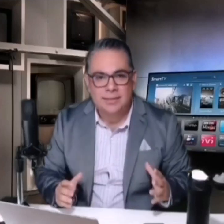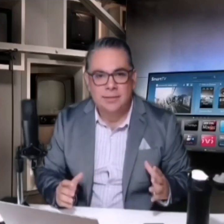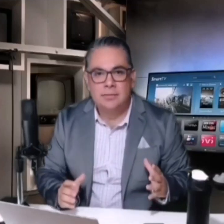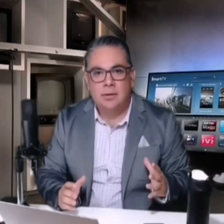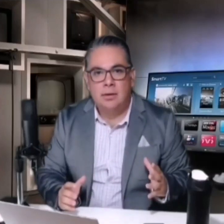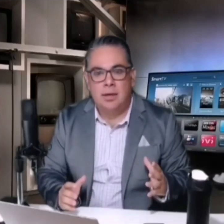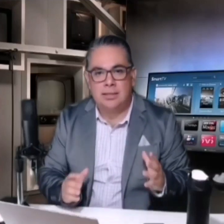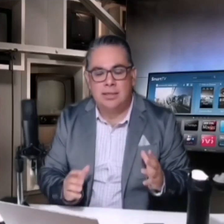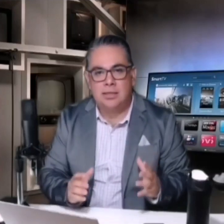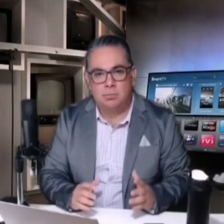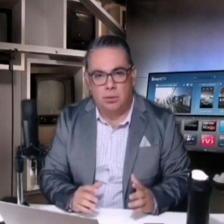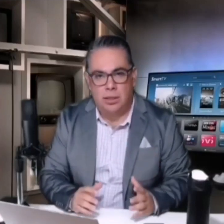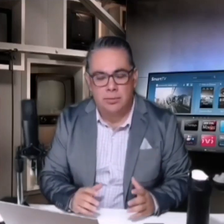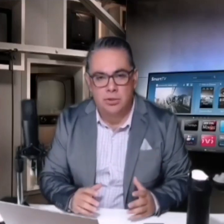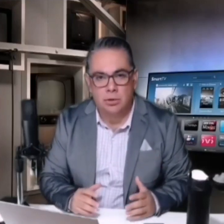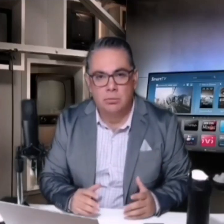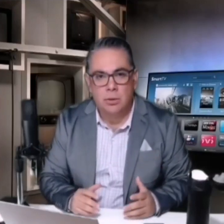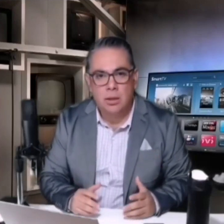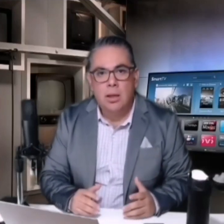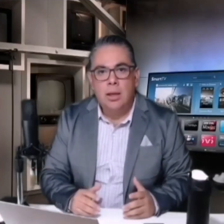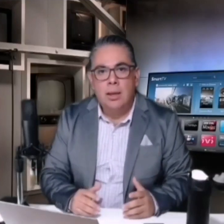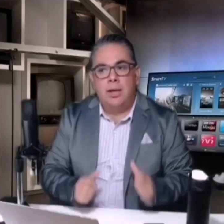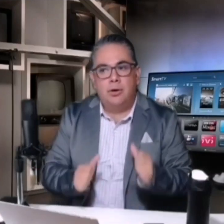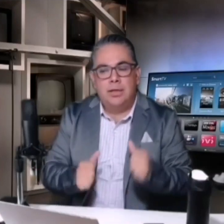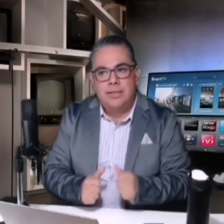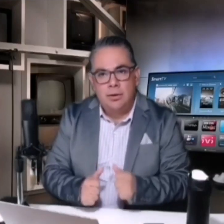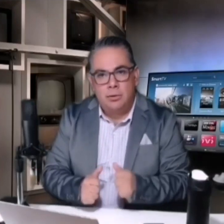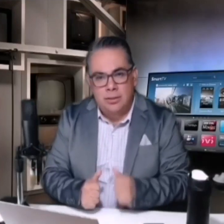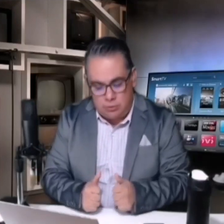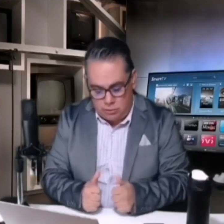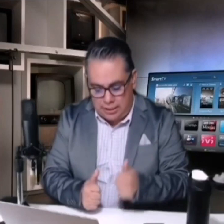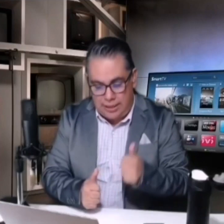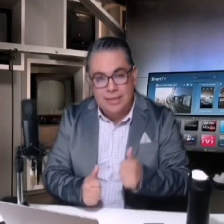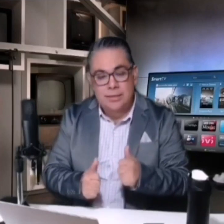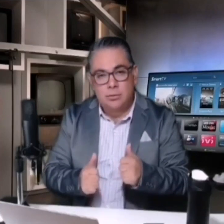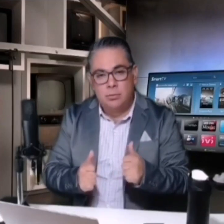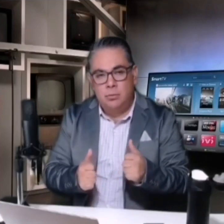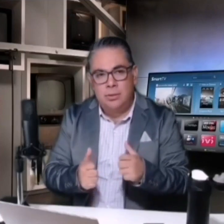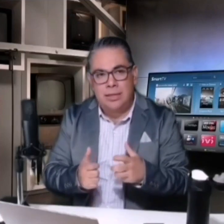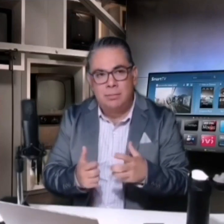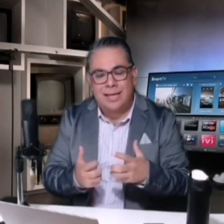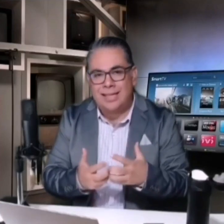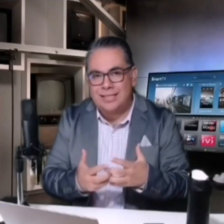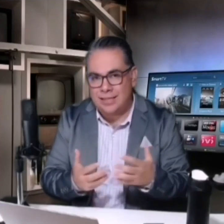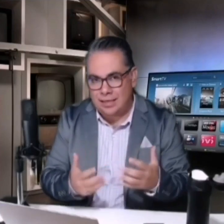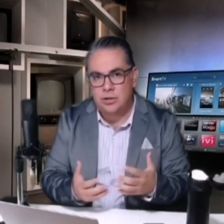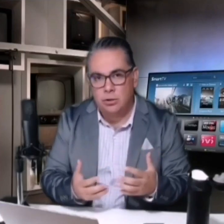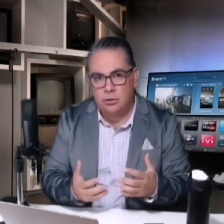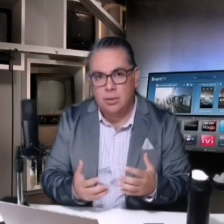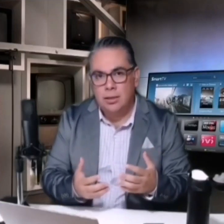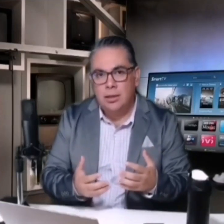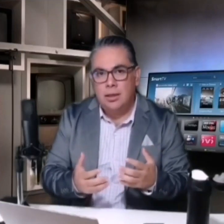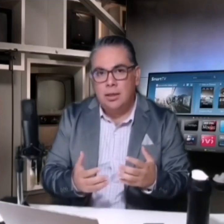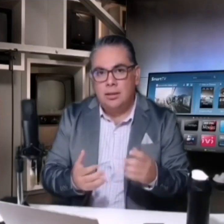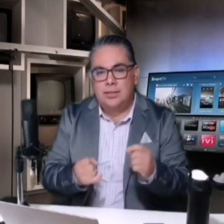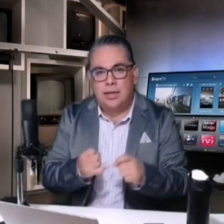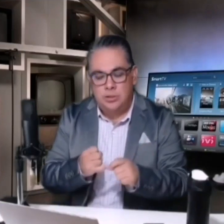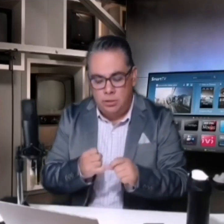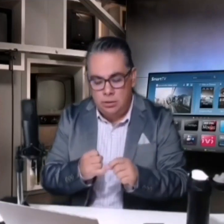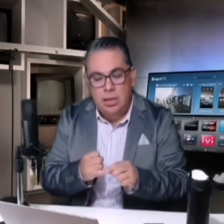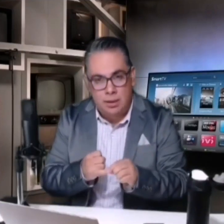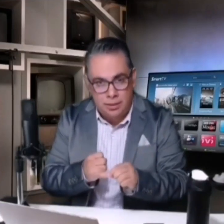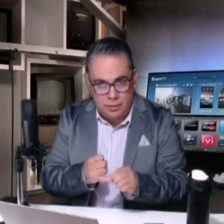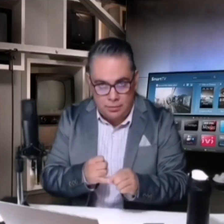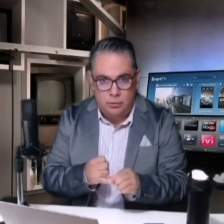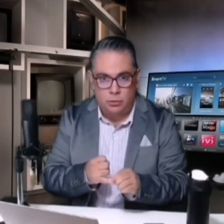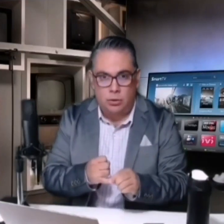nada en las clases por televisión. Pero dice el gobernador que es un tema de distracción.